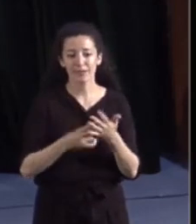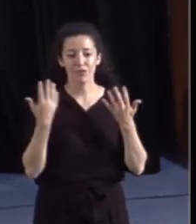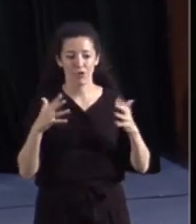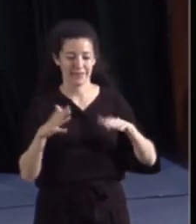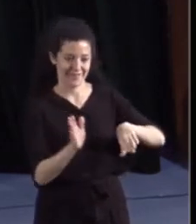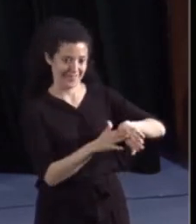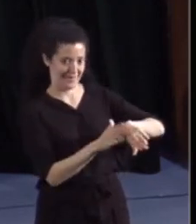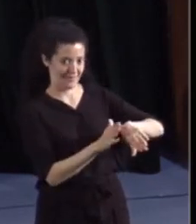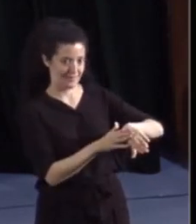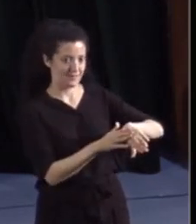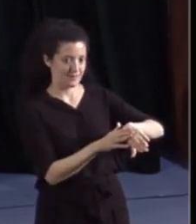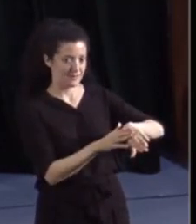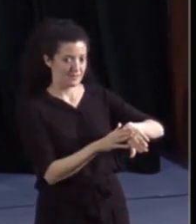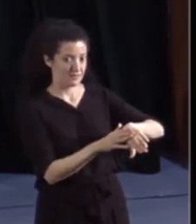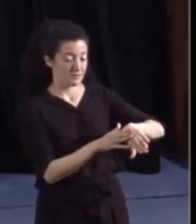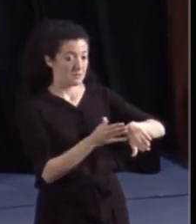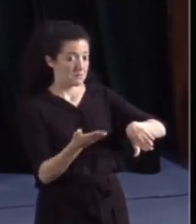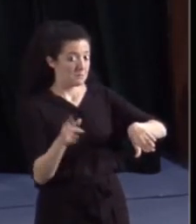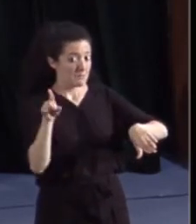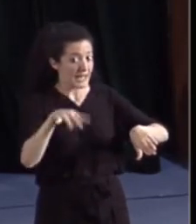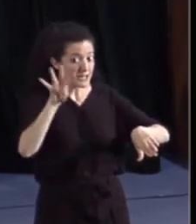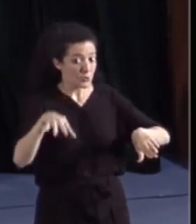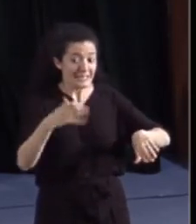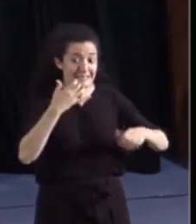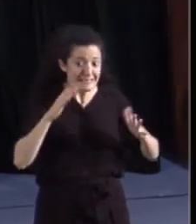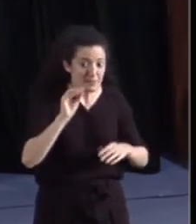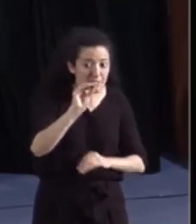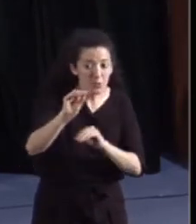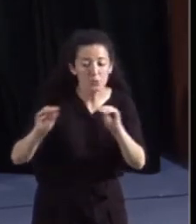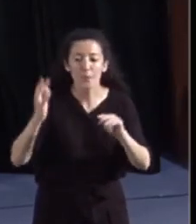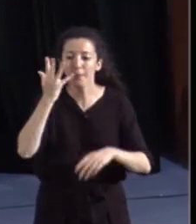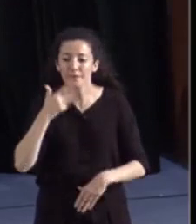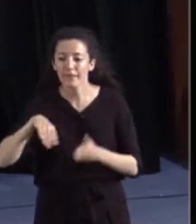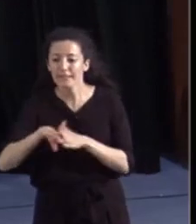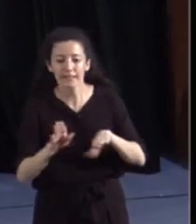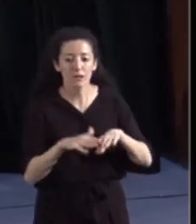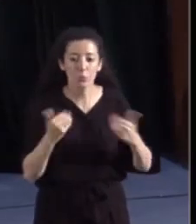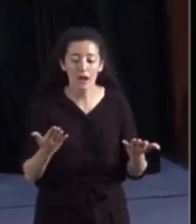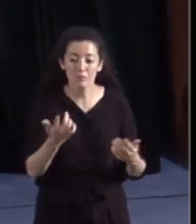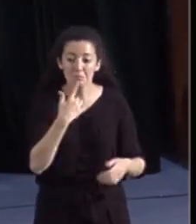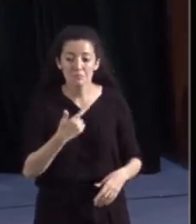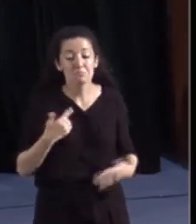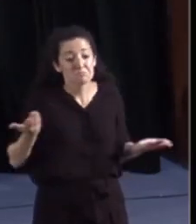usuarios prefieren la intérprete a la izquierda porque tienen, ¿no? Porque culturalmente